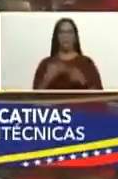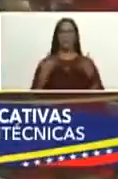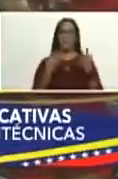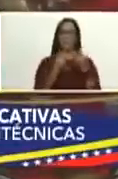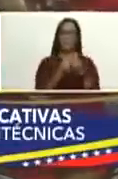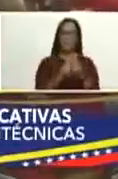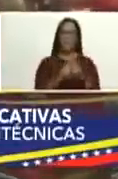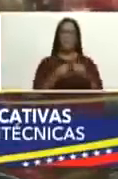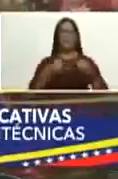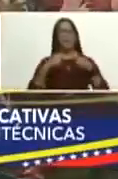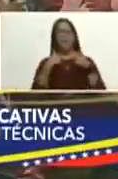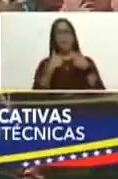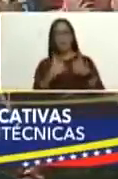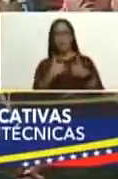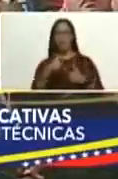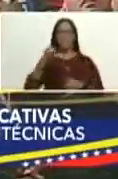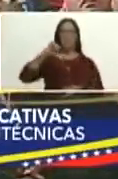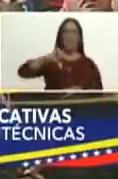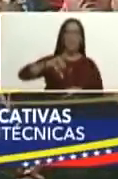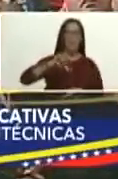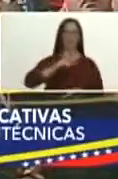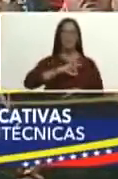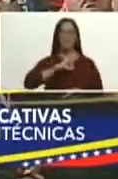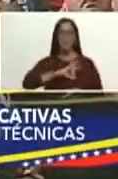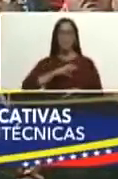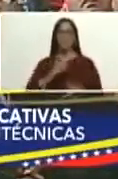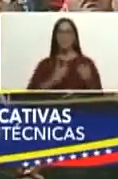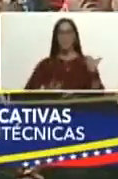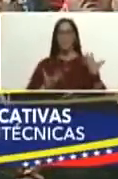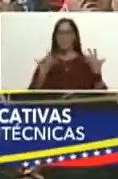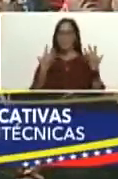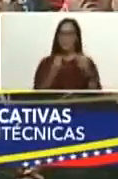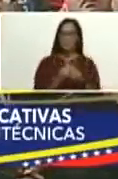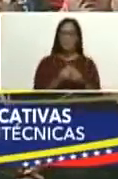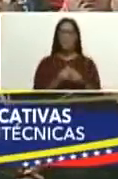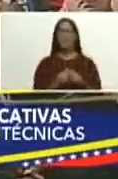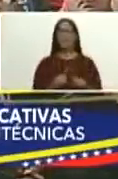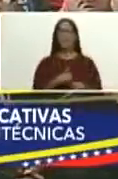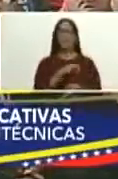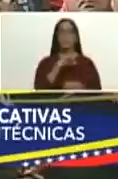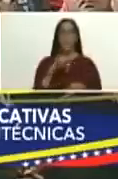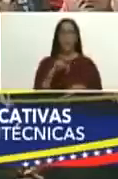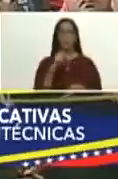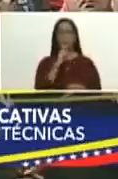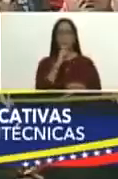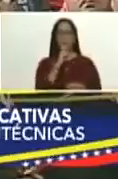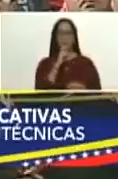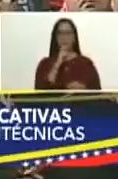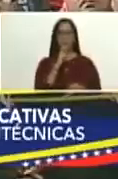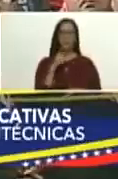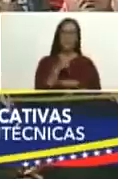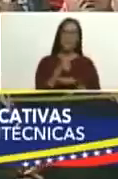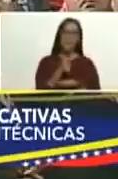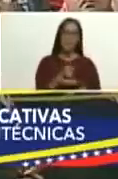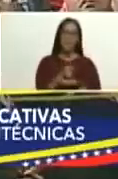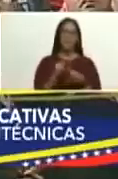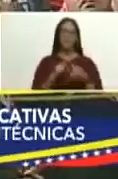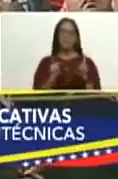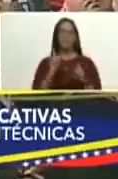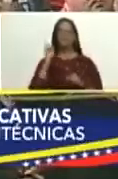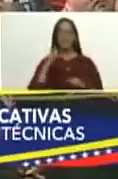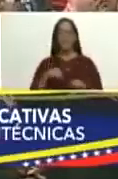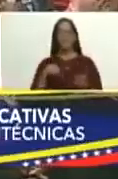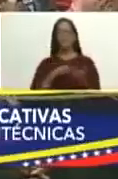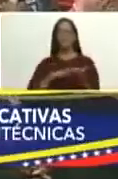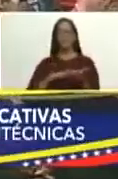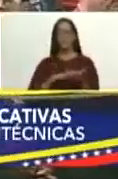En las buenas y en las malas, señor presidente, con las dificultades que nos están imponiendo, pero también con las